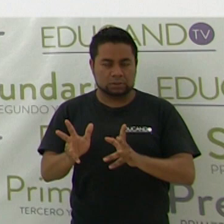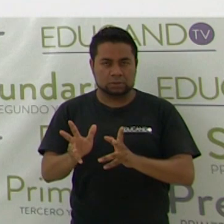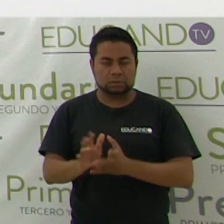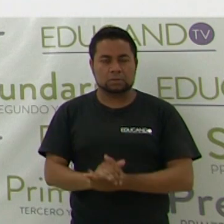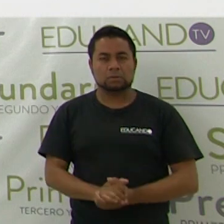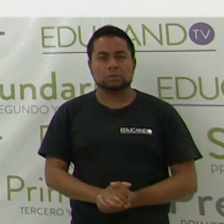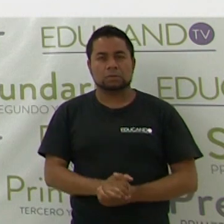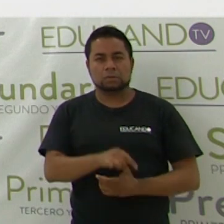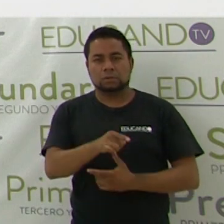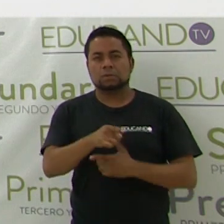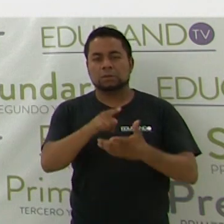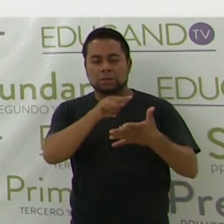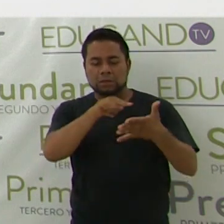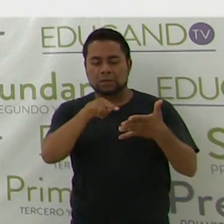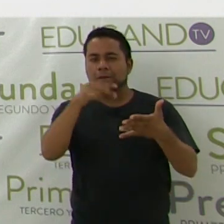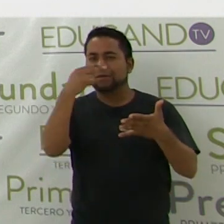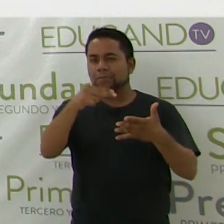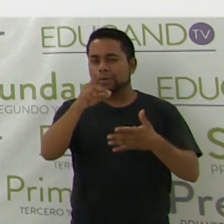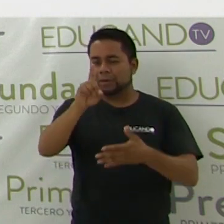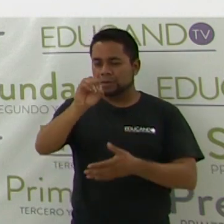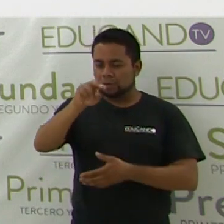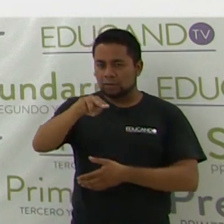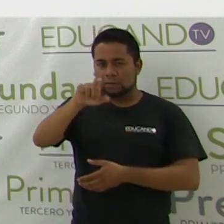Es Don Quijote de la Mancha,